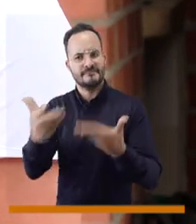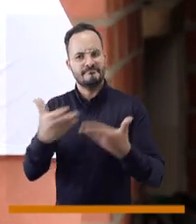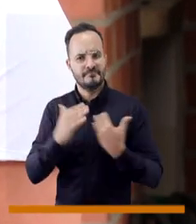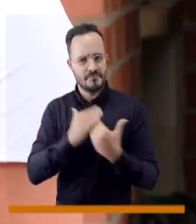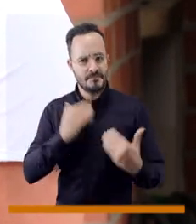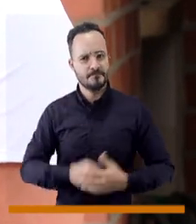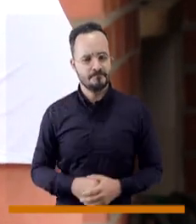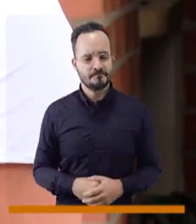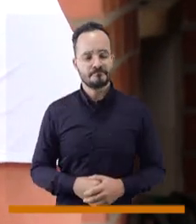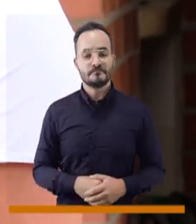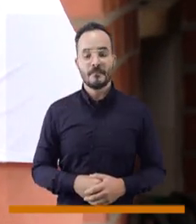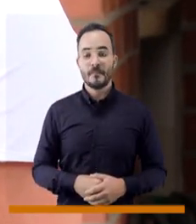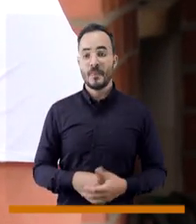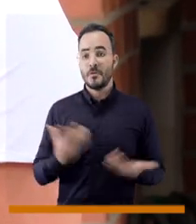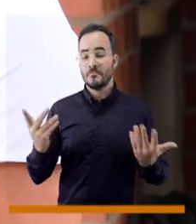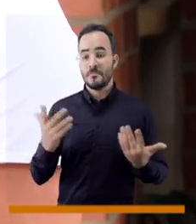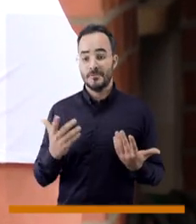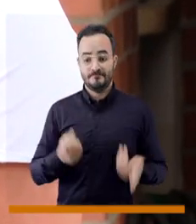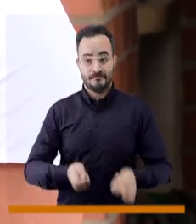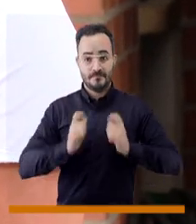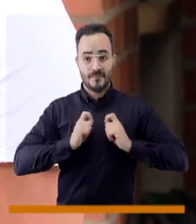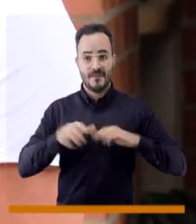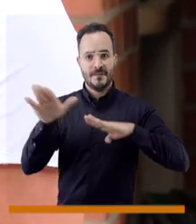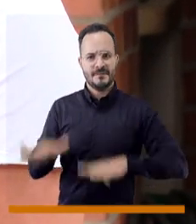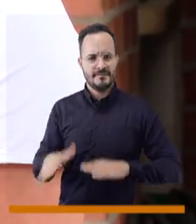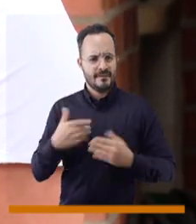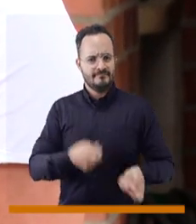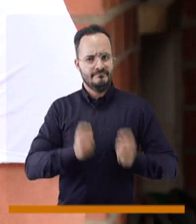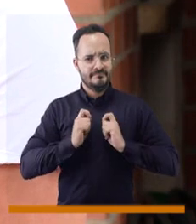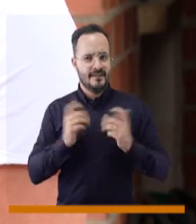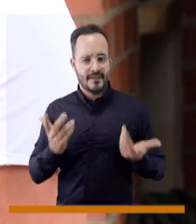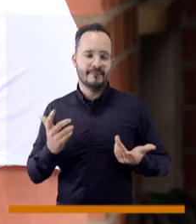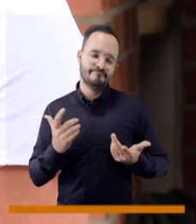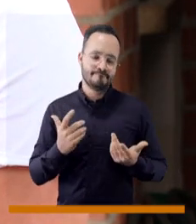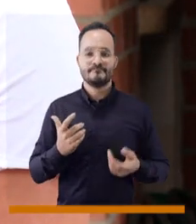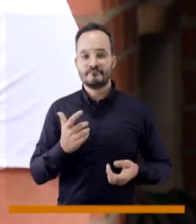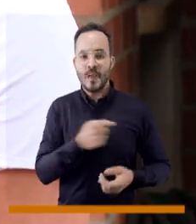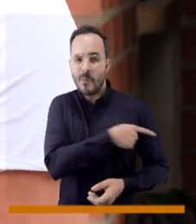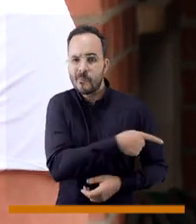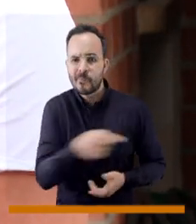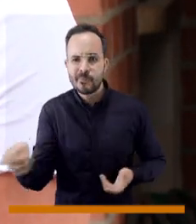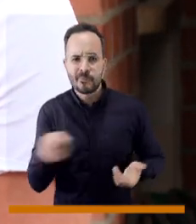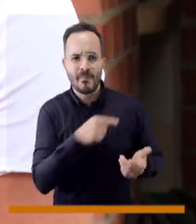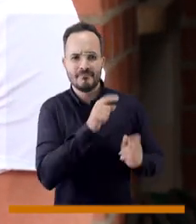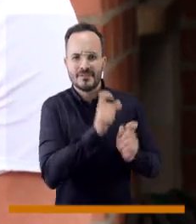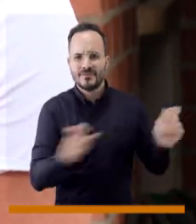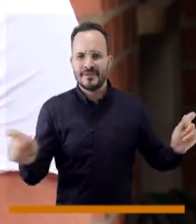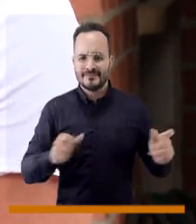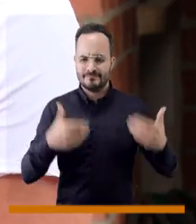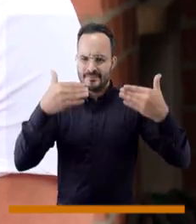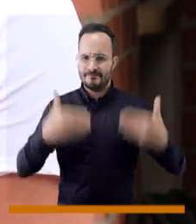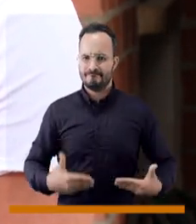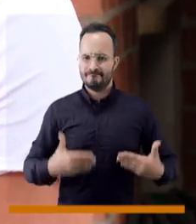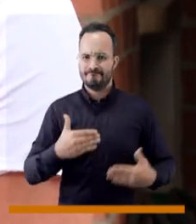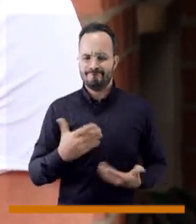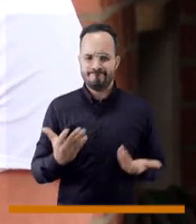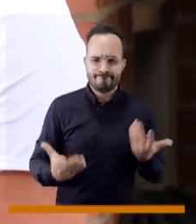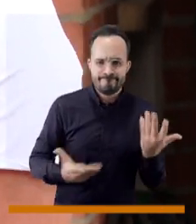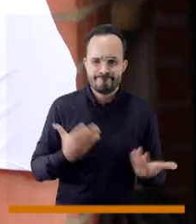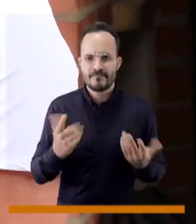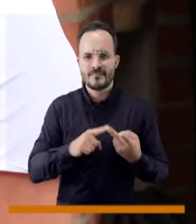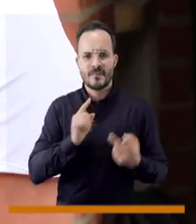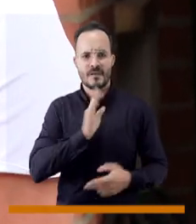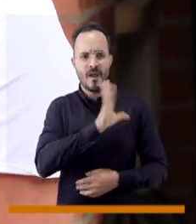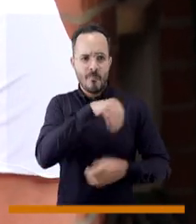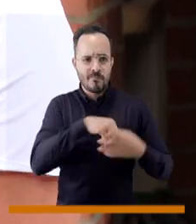En realidad, pues, la representación hace más un tema de generar ese eco de los derechos de las personas con discapacidad